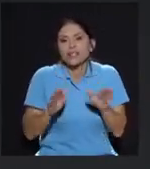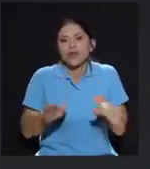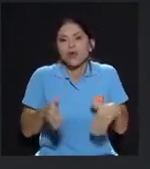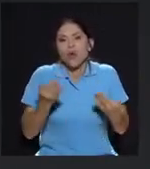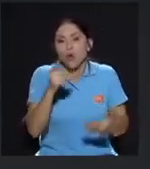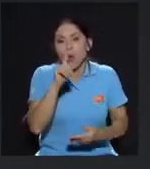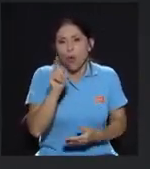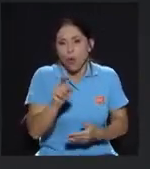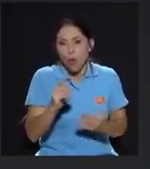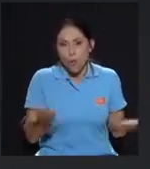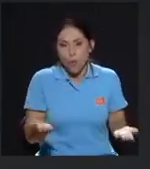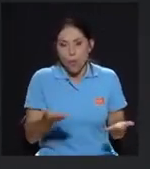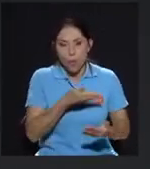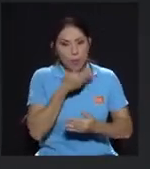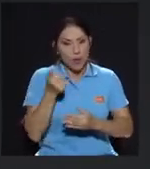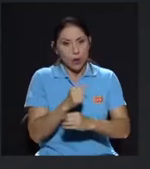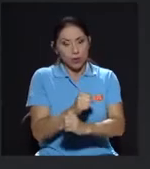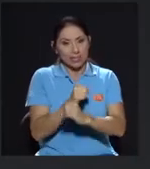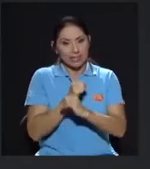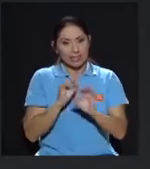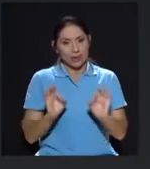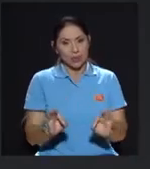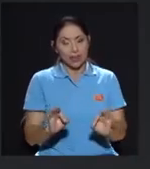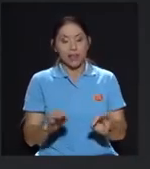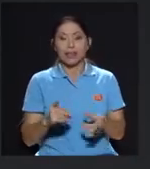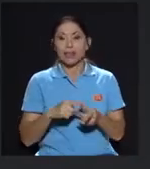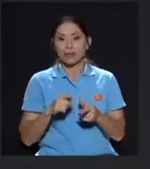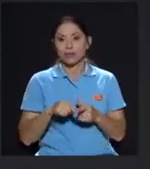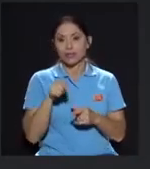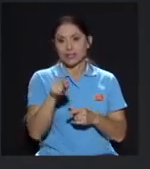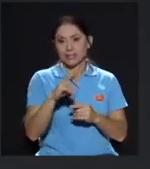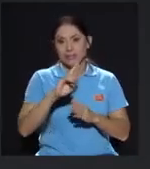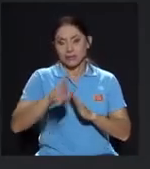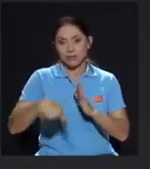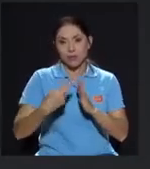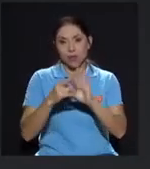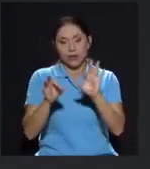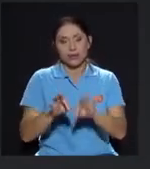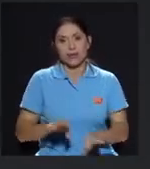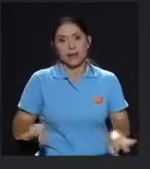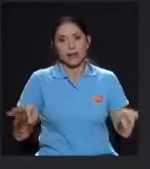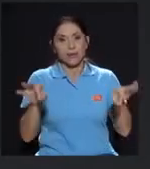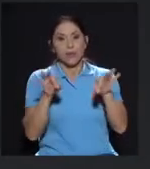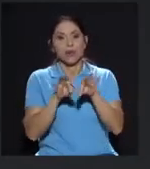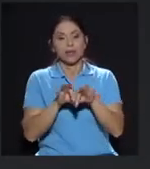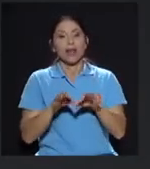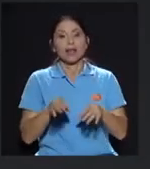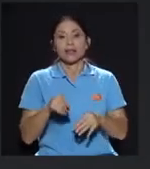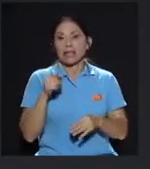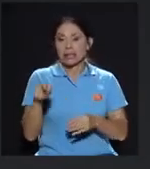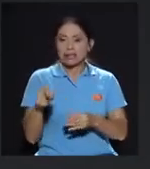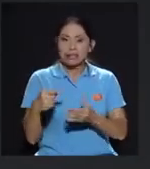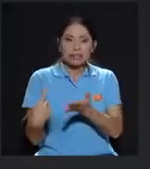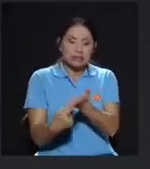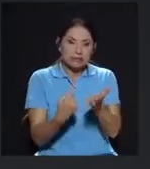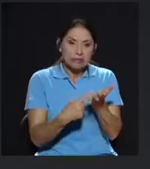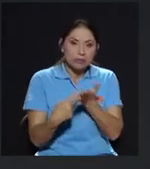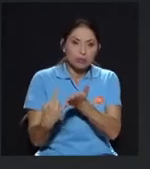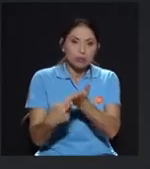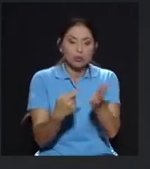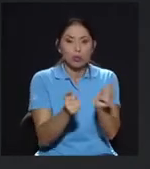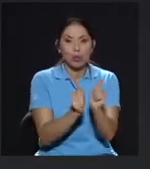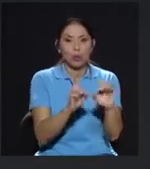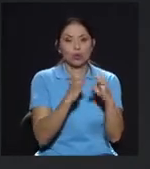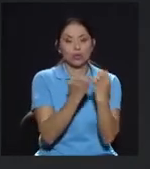mejores condiciones de seguridad entonces ese rol tan importante me parece que ha sido parte de la discusión interna que hemos tenido con los